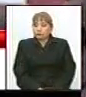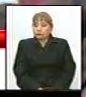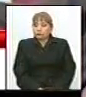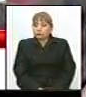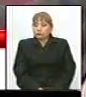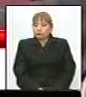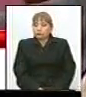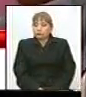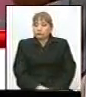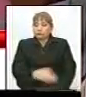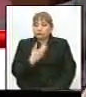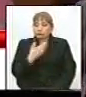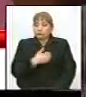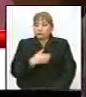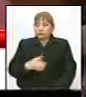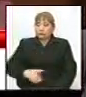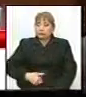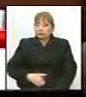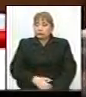Muchas gracias, presidente.